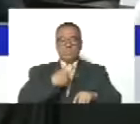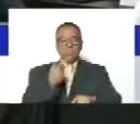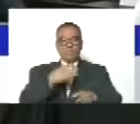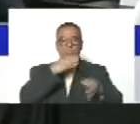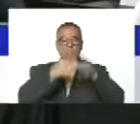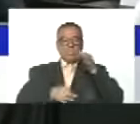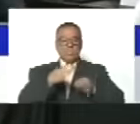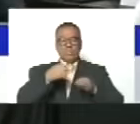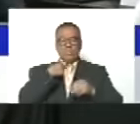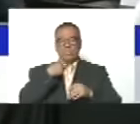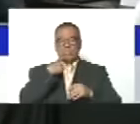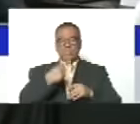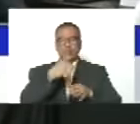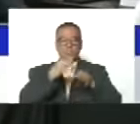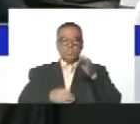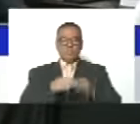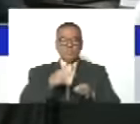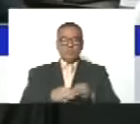llamar justicia.